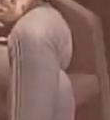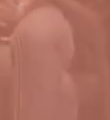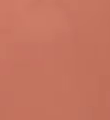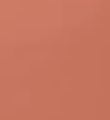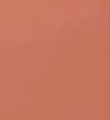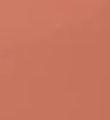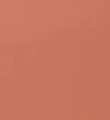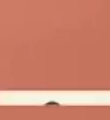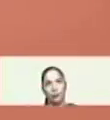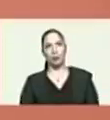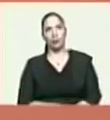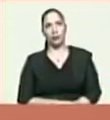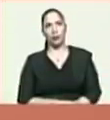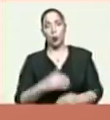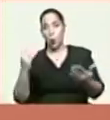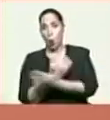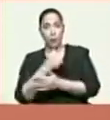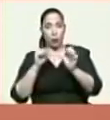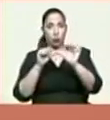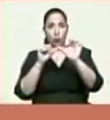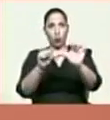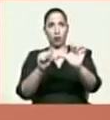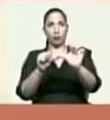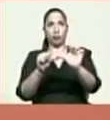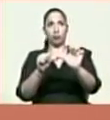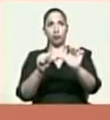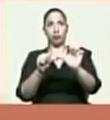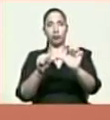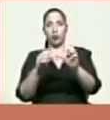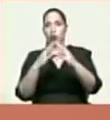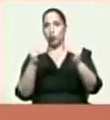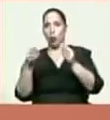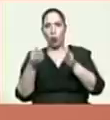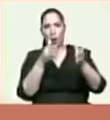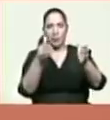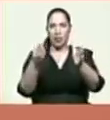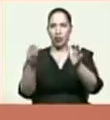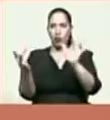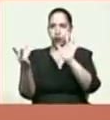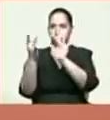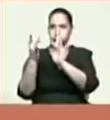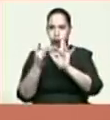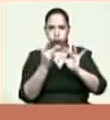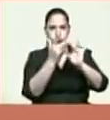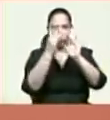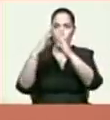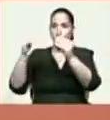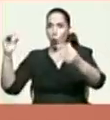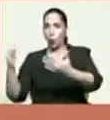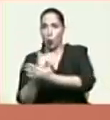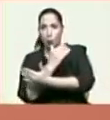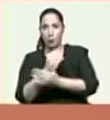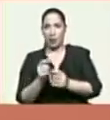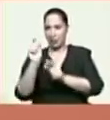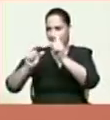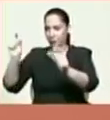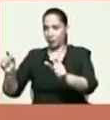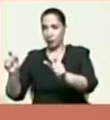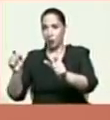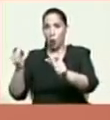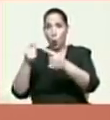Un golpe continuado. Todos los caminos conducen a todos los golpistas. Una cosa es la cara que